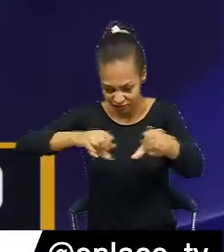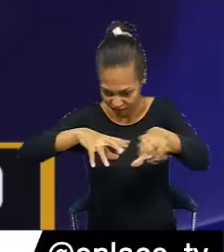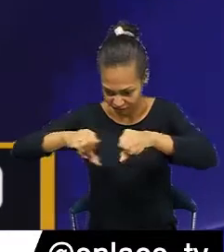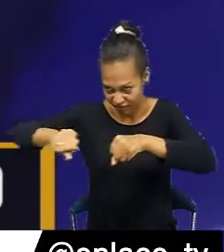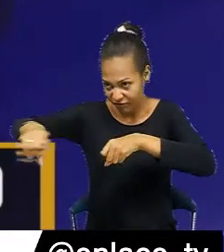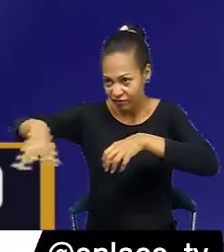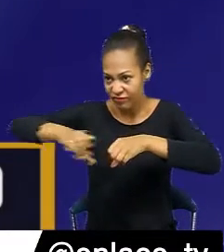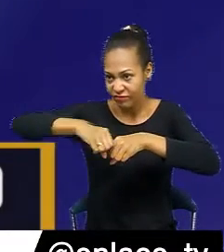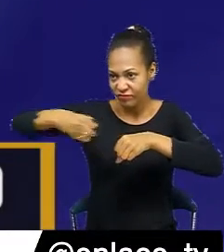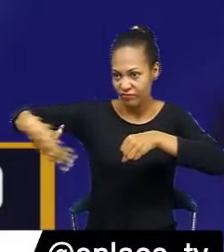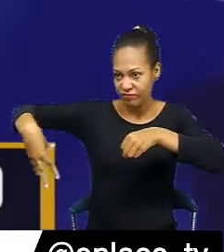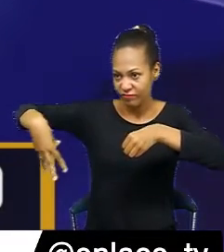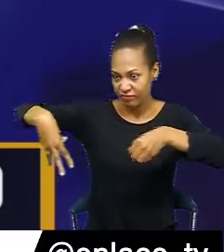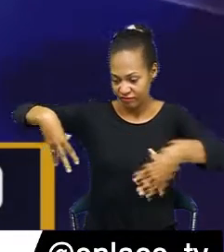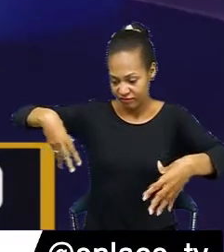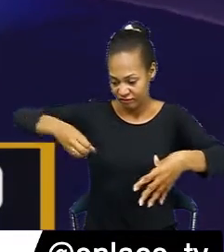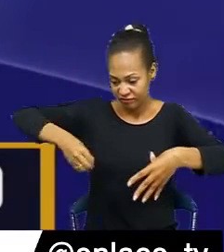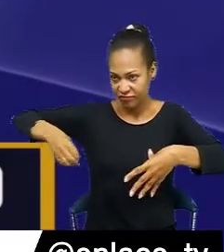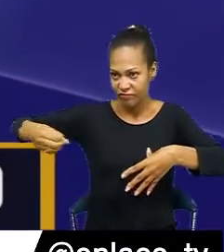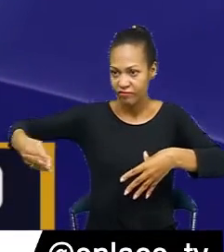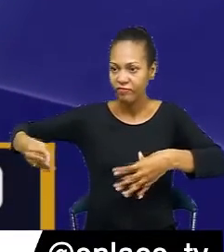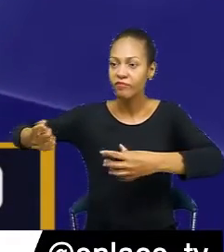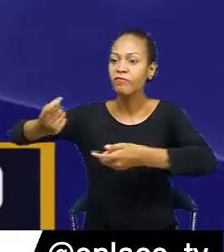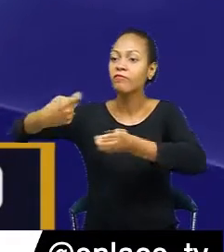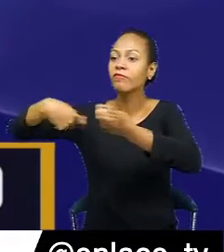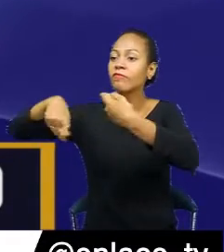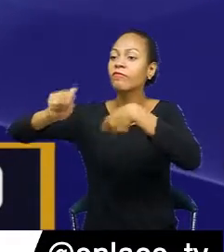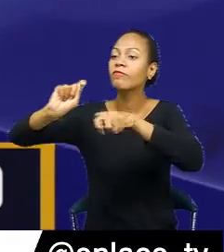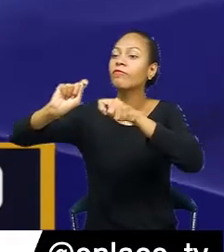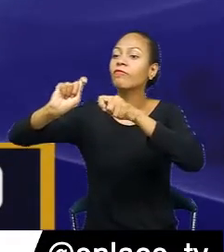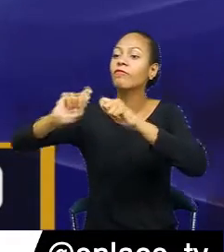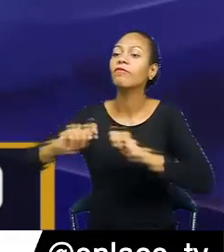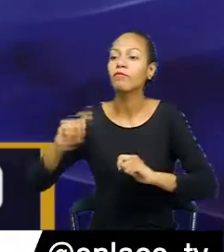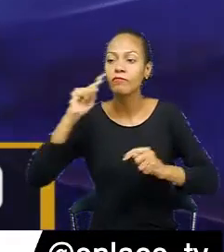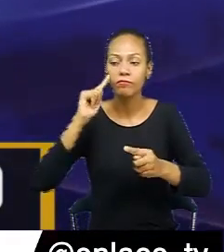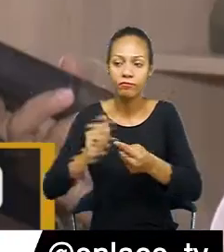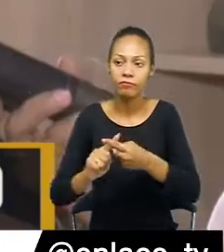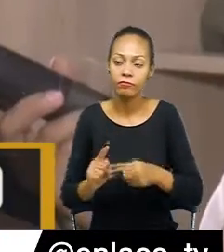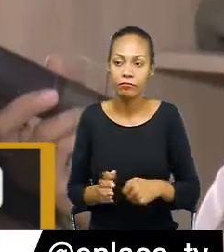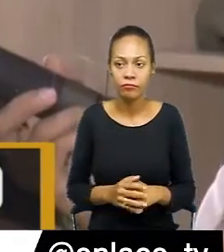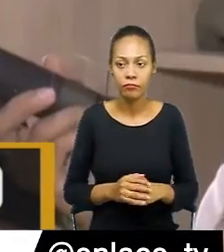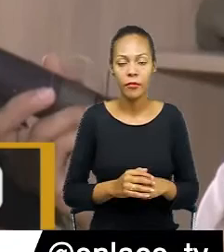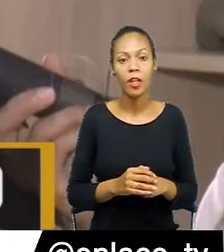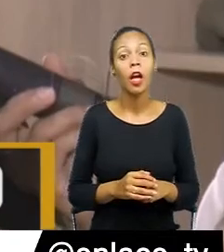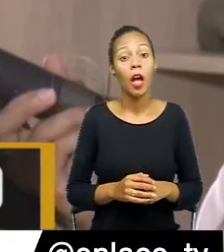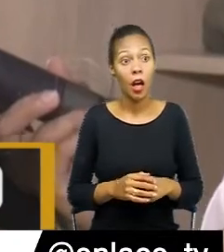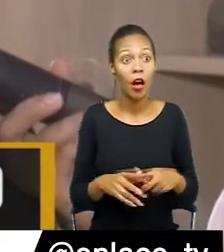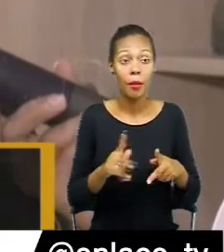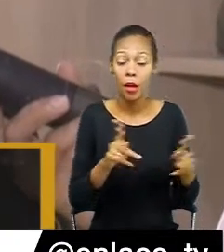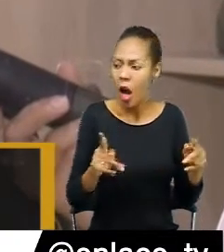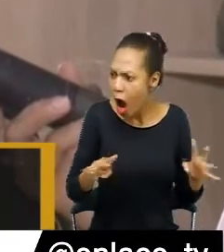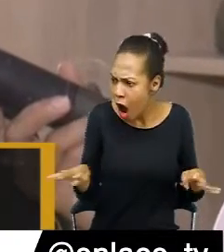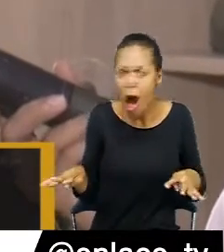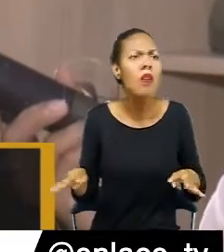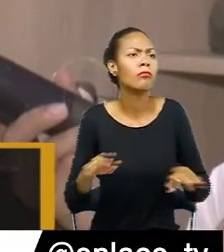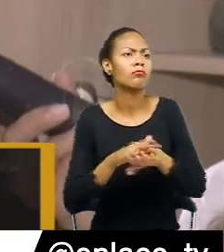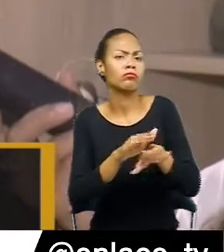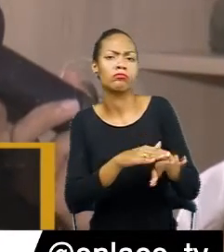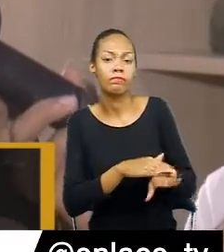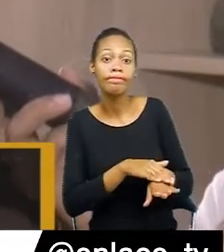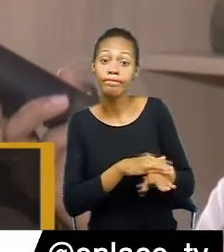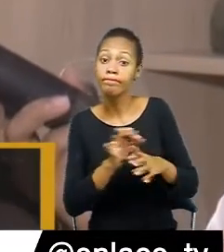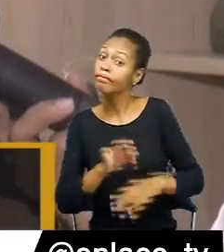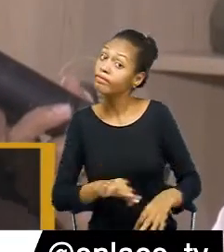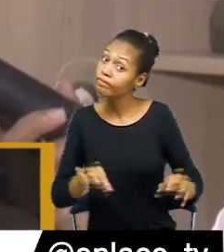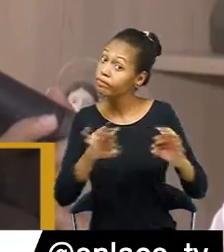policía judicial, estamos ya pues esperando otras informaciones que estamos recibiendo de la misma ciudadanía. Lo importante acá es